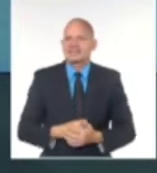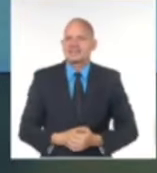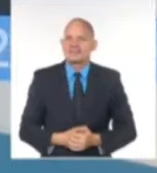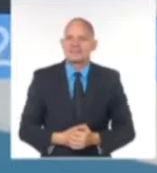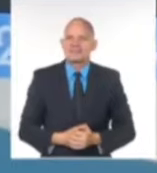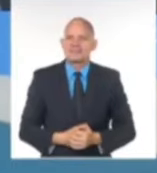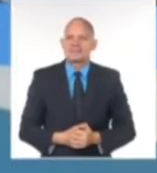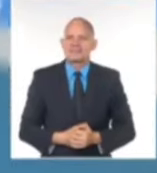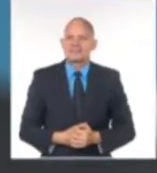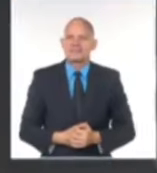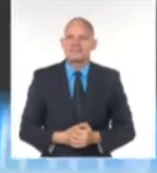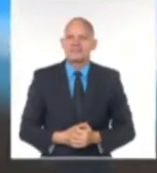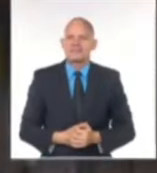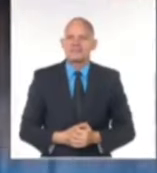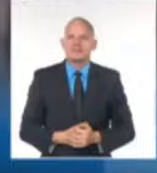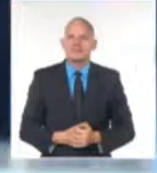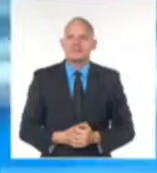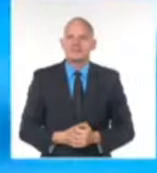González.